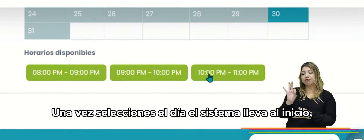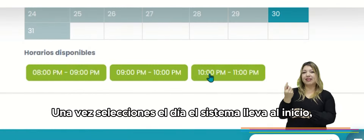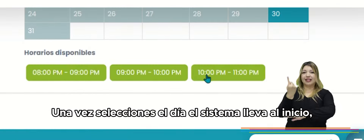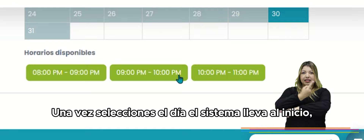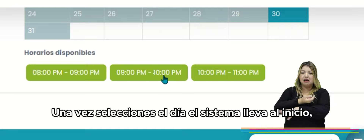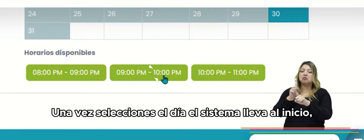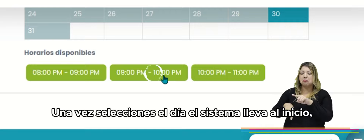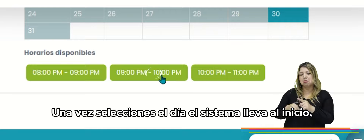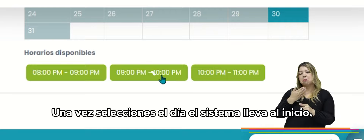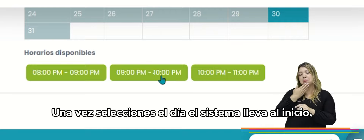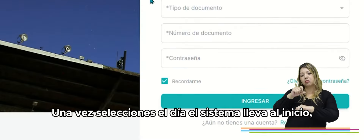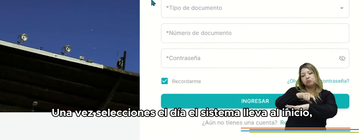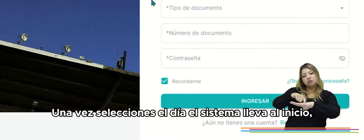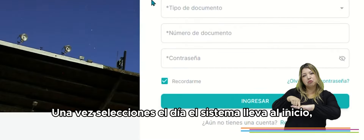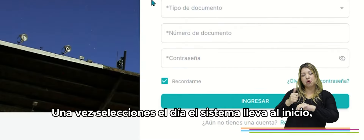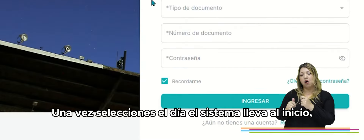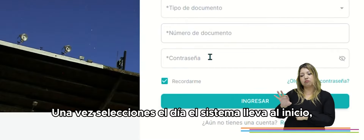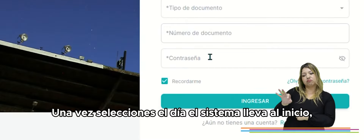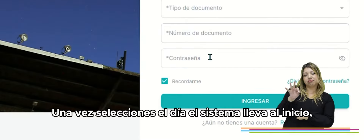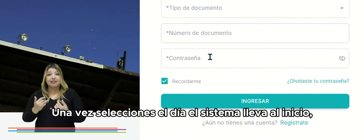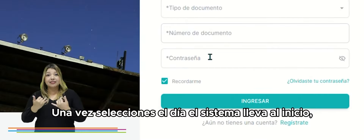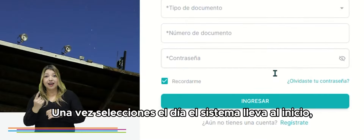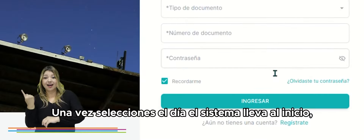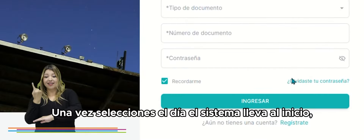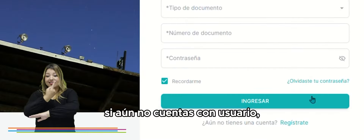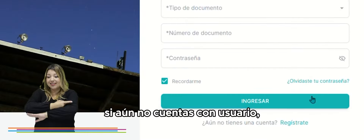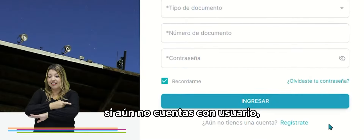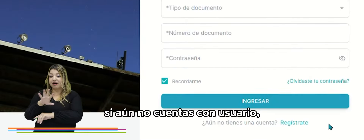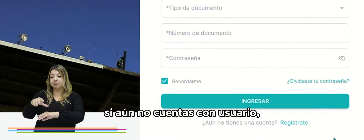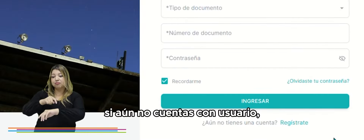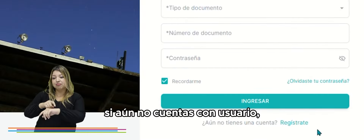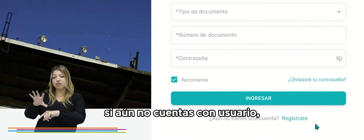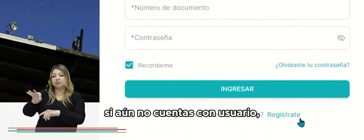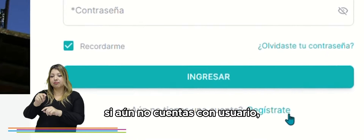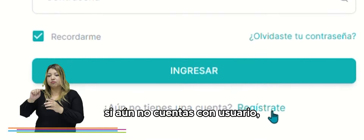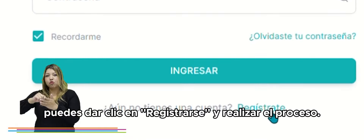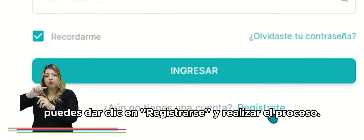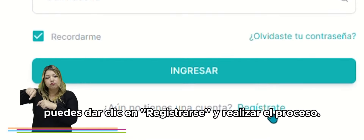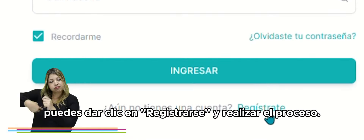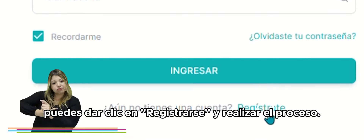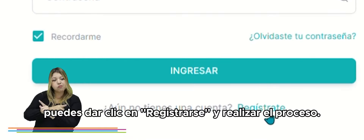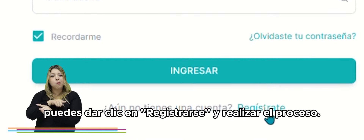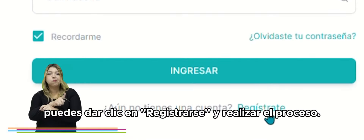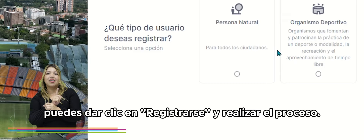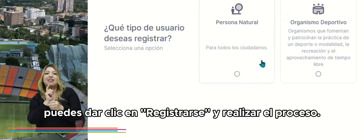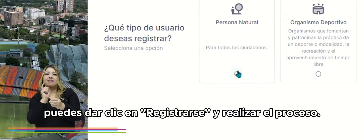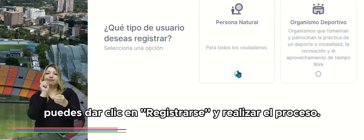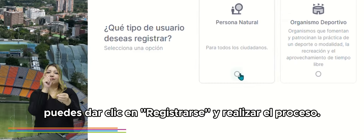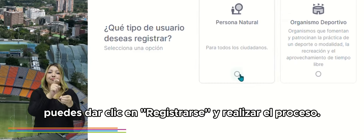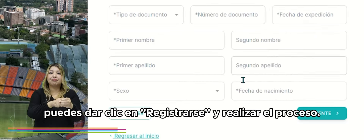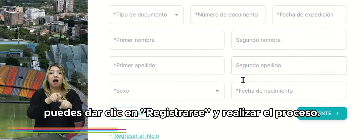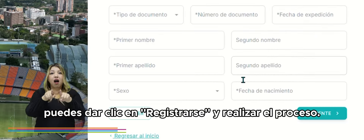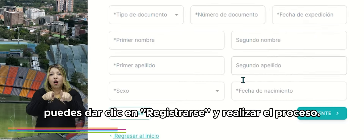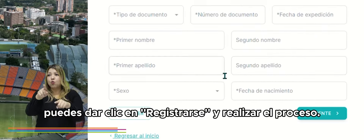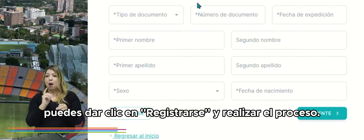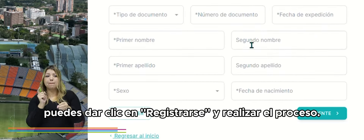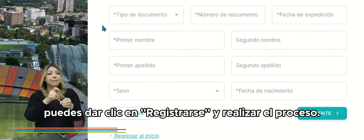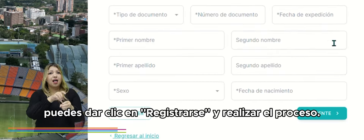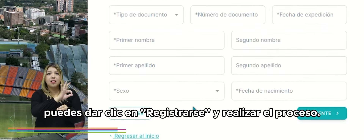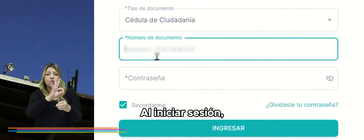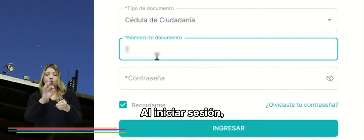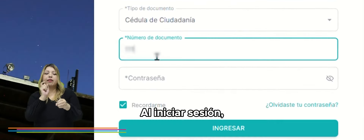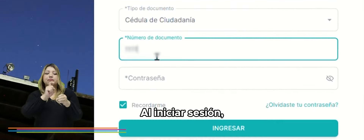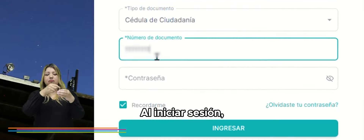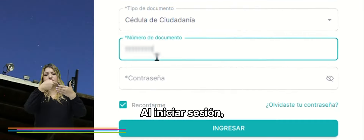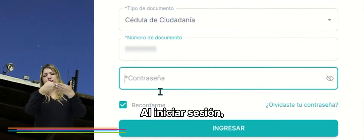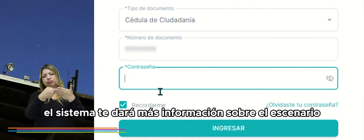horario. Una vez selecciones el día, el sistema lleva al inicio. Si aún no cuentas con usuario, puedes dar clic en Registrarse y Realizar el